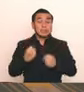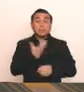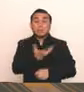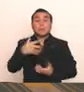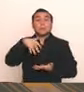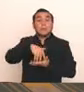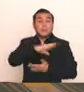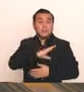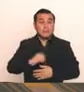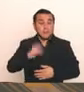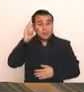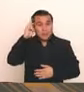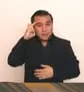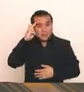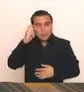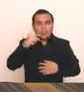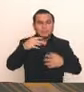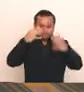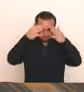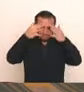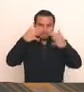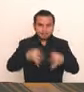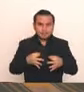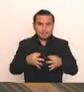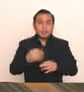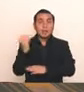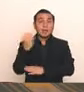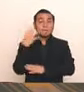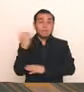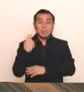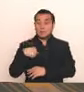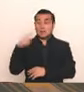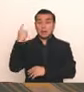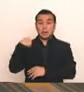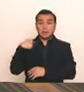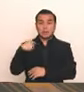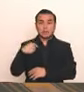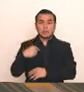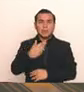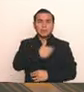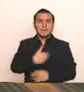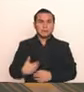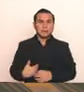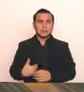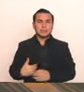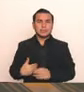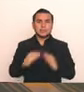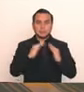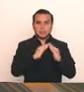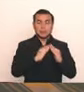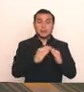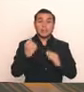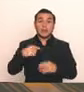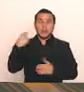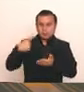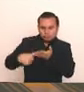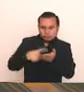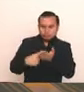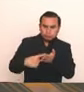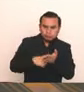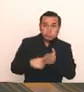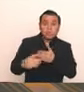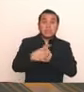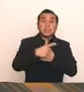pueblo por eso decidimos decretar un estado de emergencia desde la presidencia de la república desde ya hace varios días ha estado discutiendo si los diputados